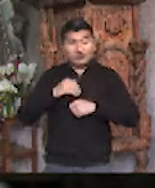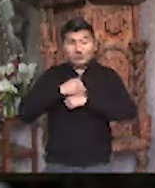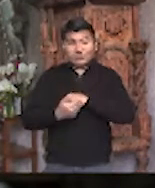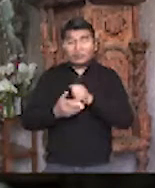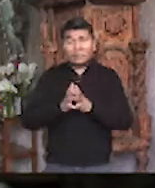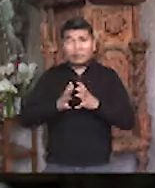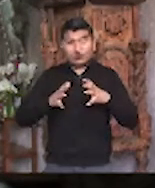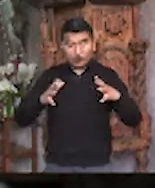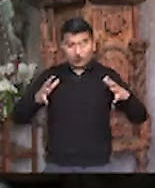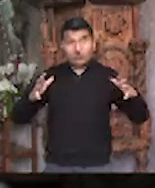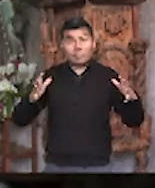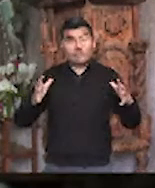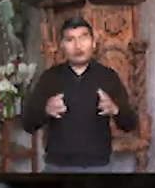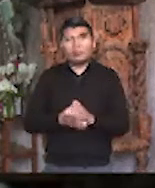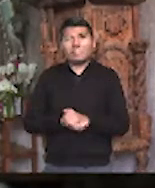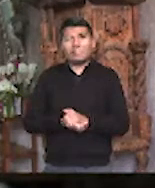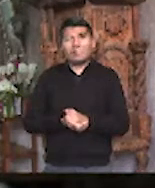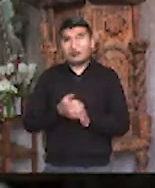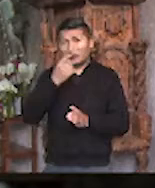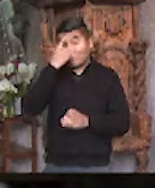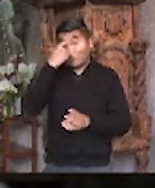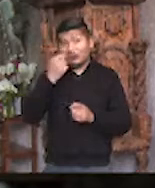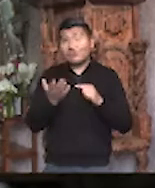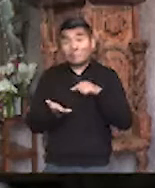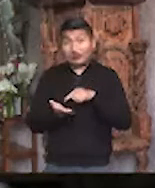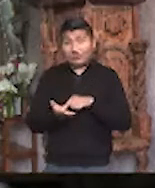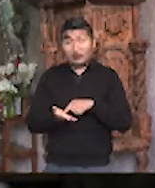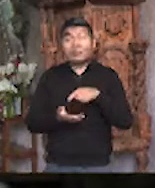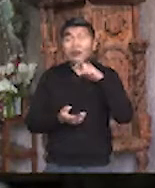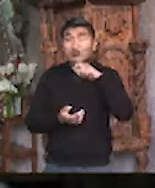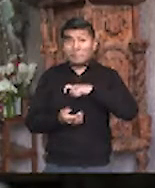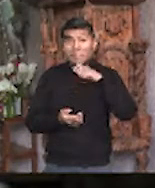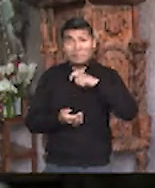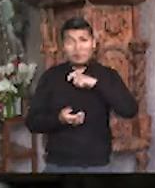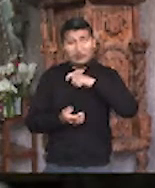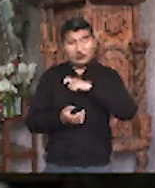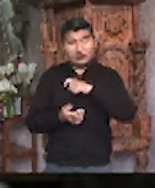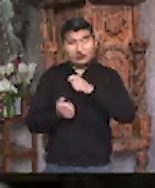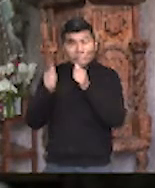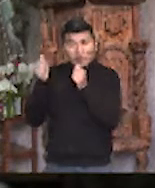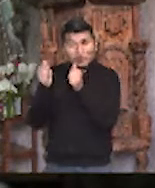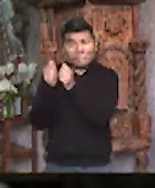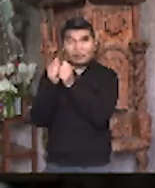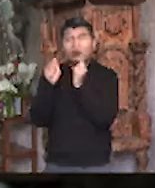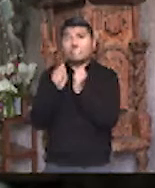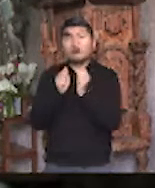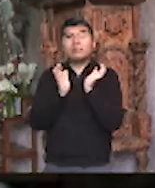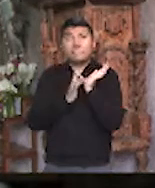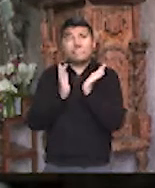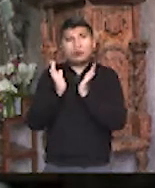de los panes por ello es necesario vincularse a jesús